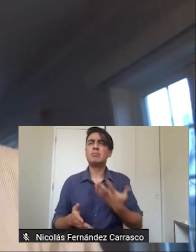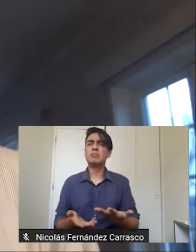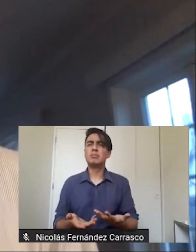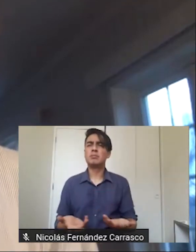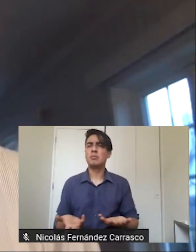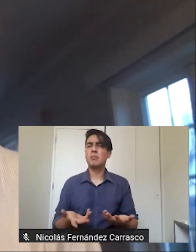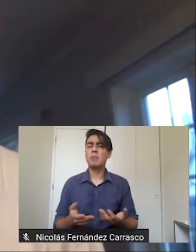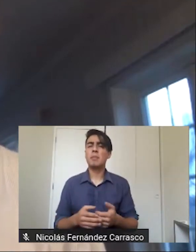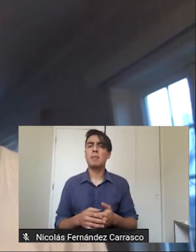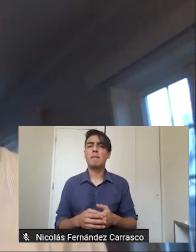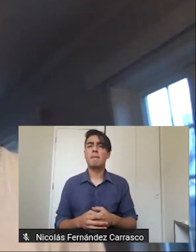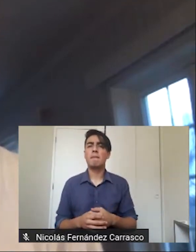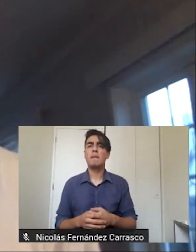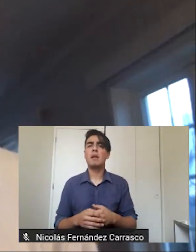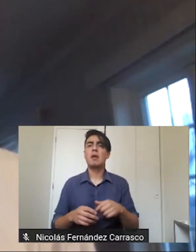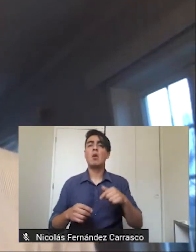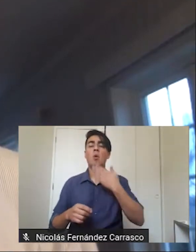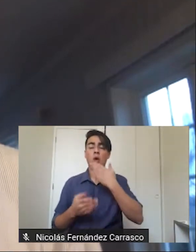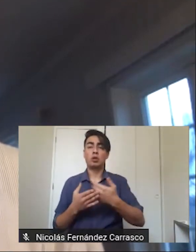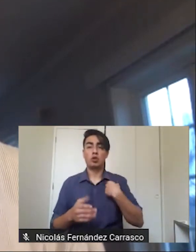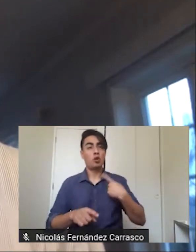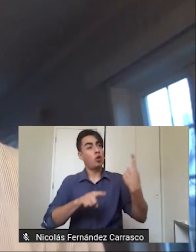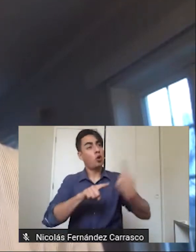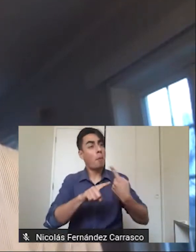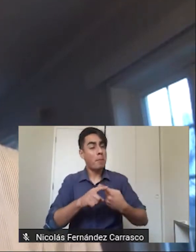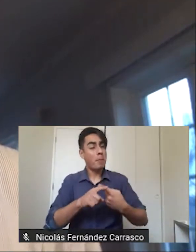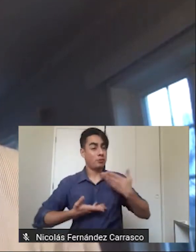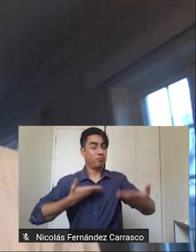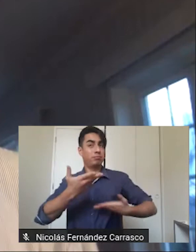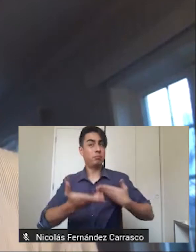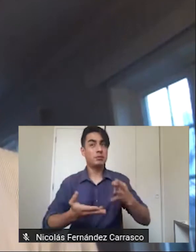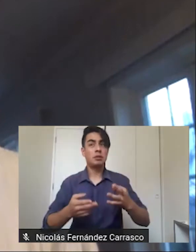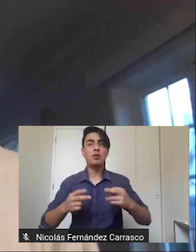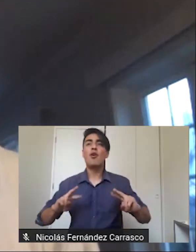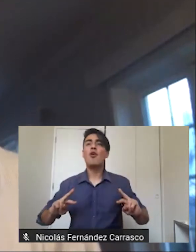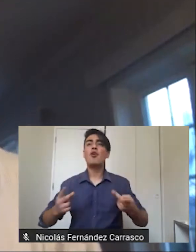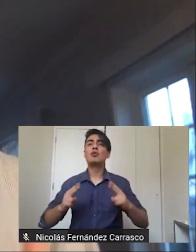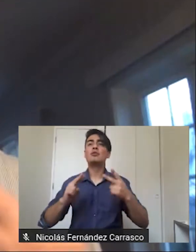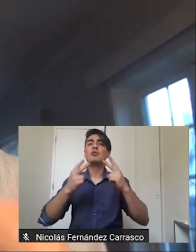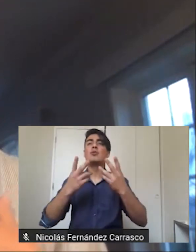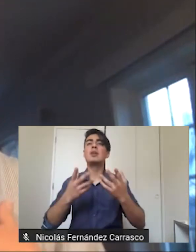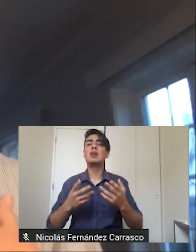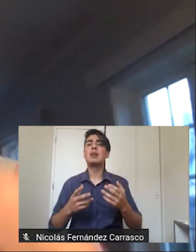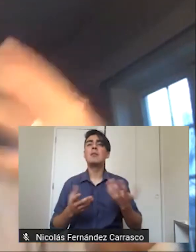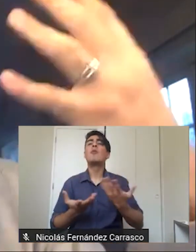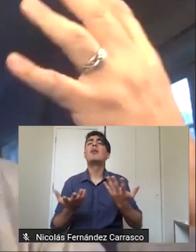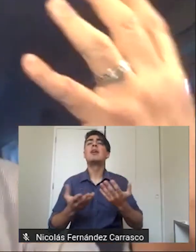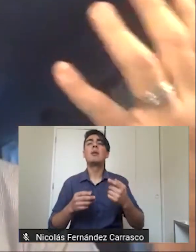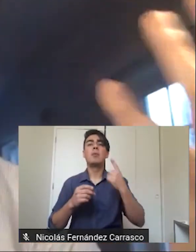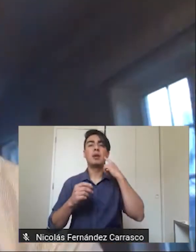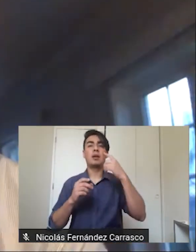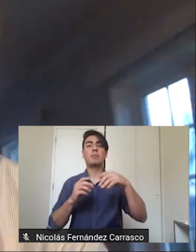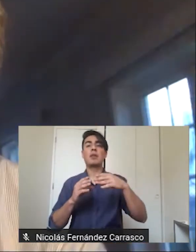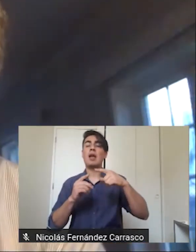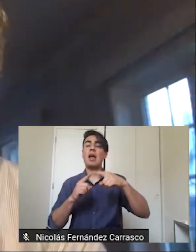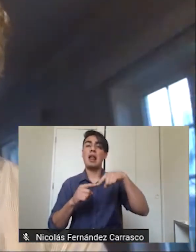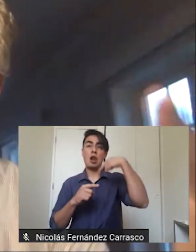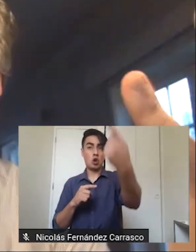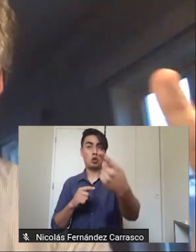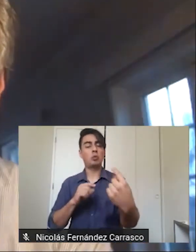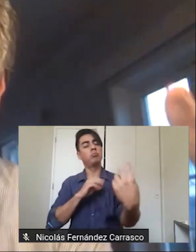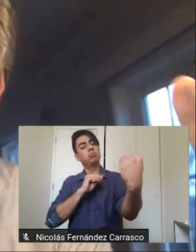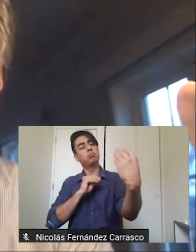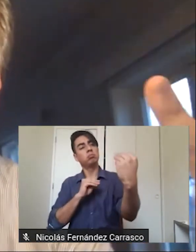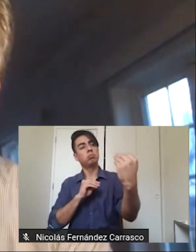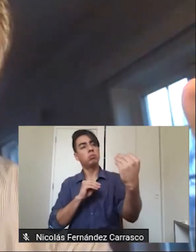se va construyendo un poco una sensación de humanización. Se van humanizando. Uno escucha que lo que le pasa al otro